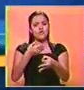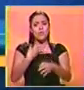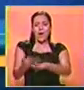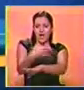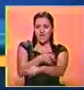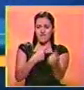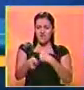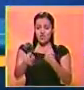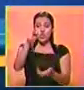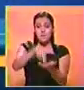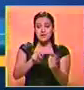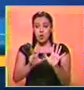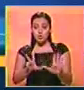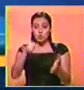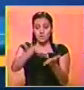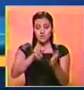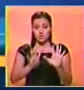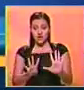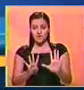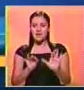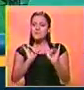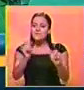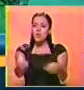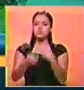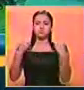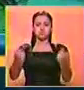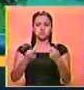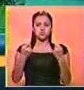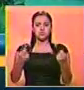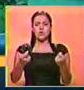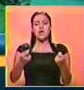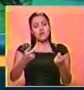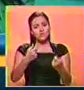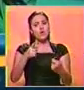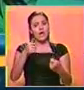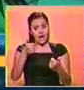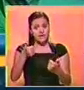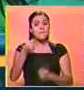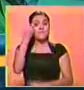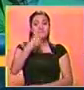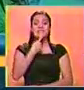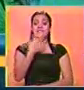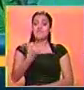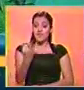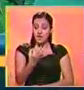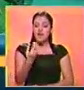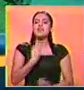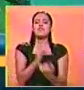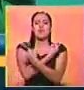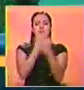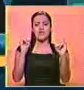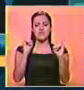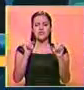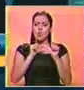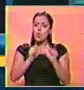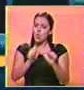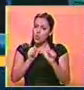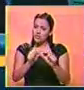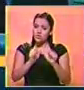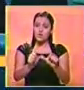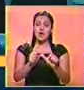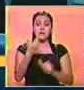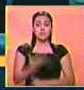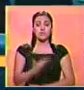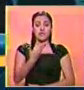preventa 2008-2009. Panorama destacó ser un medio de comunicación que goza de credibilidad e independencia, manteniéndose como referencia en el